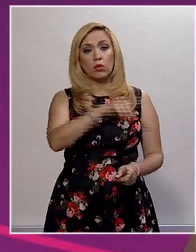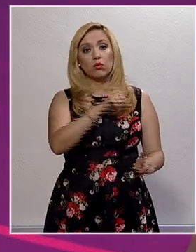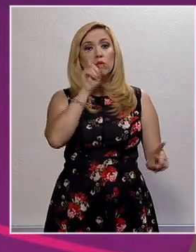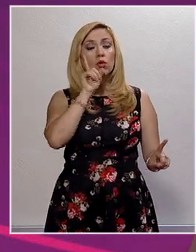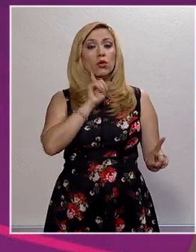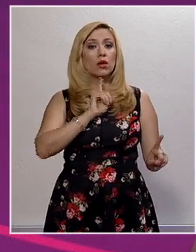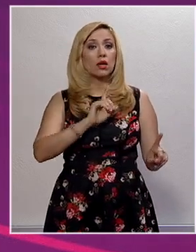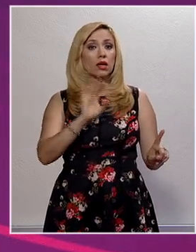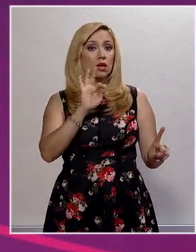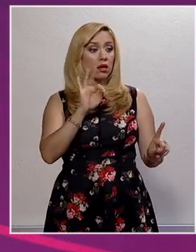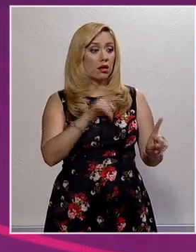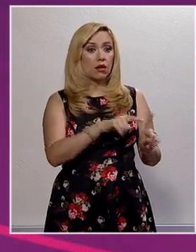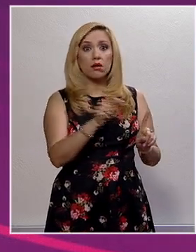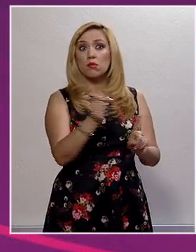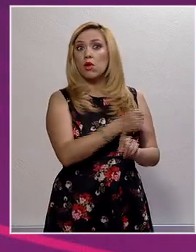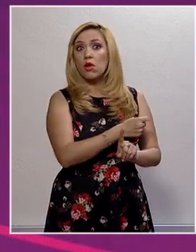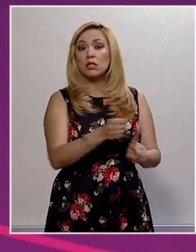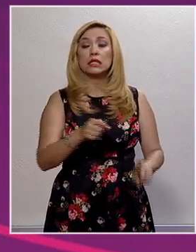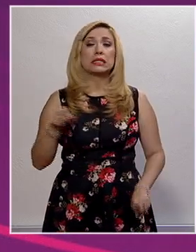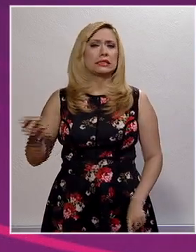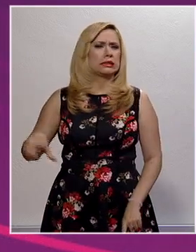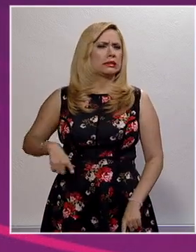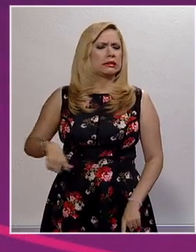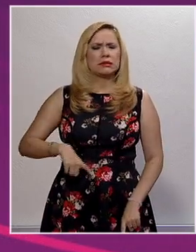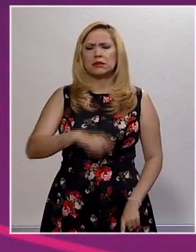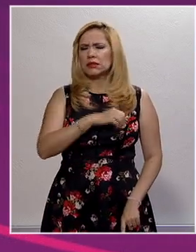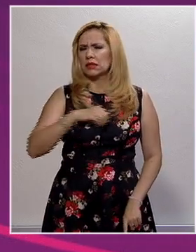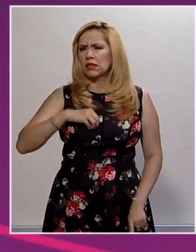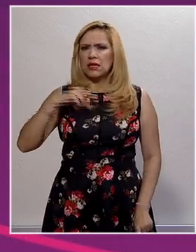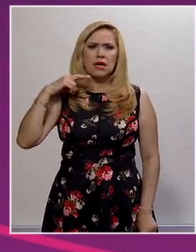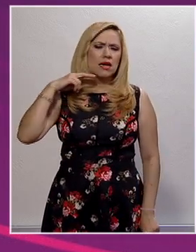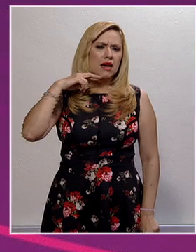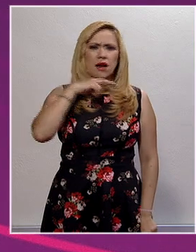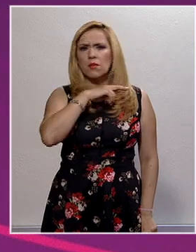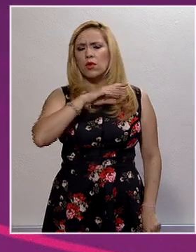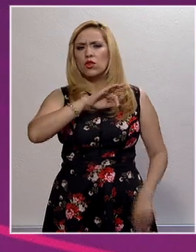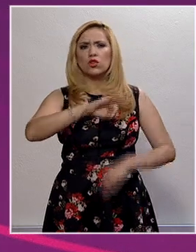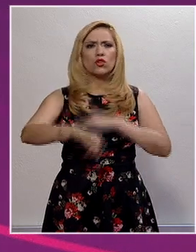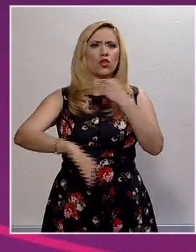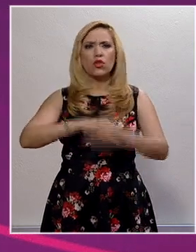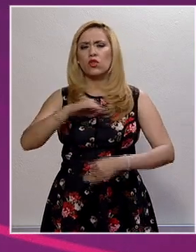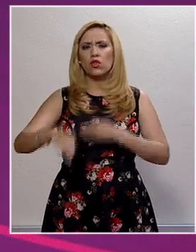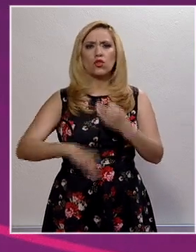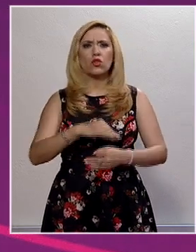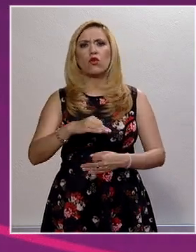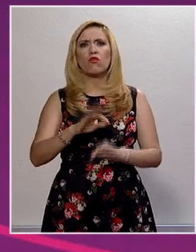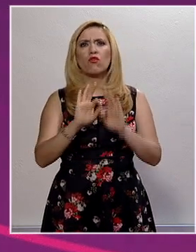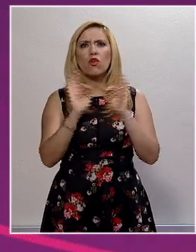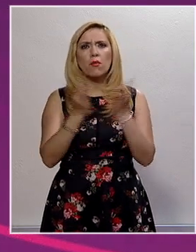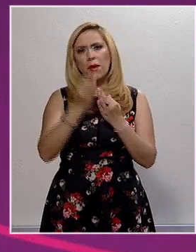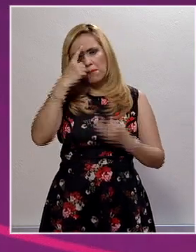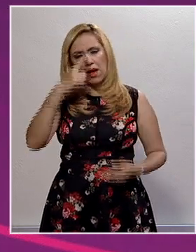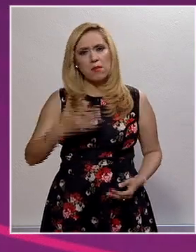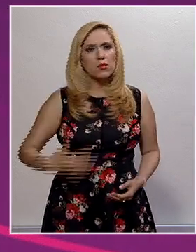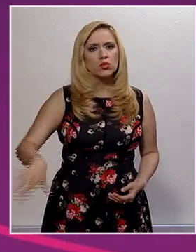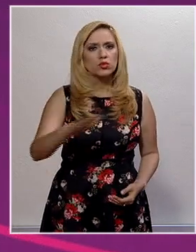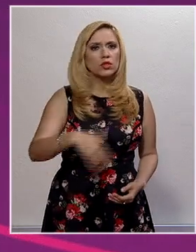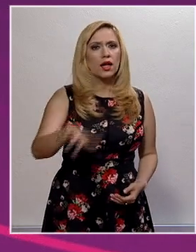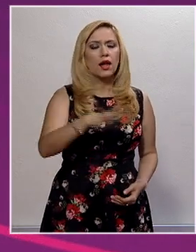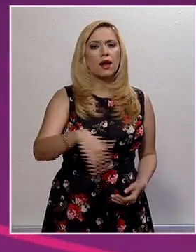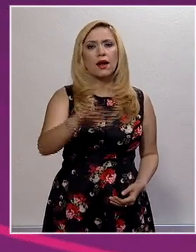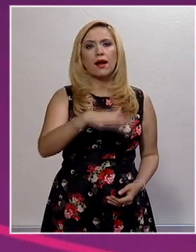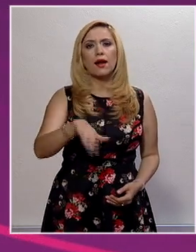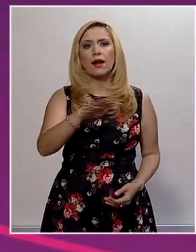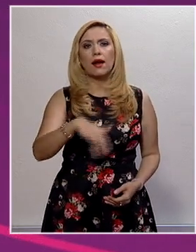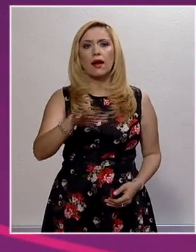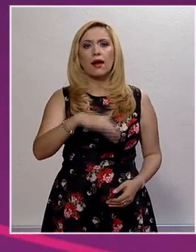sufrir violencia, el Estado tiene que inmediatamente echar a andar todos los mecanismos de búsqueda y tomar todas las medidas necesarias para